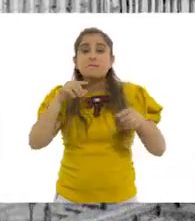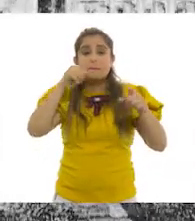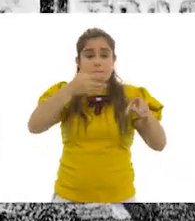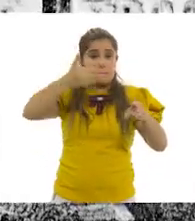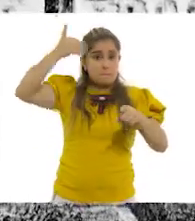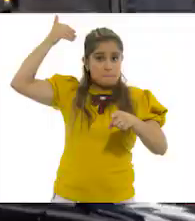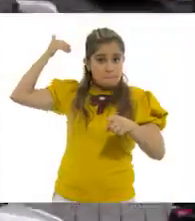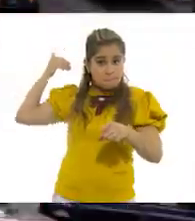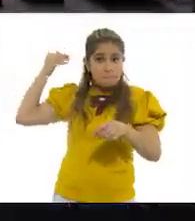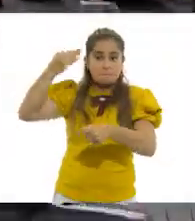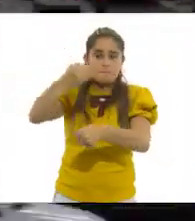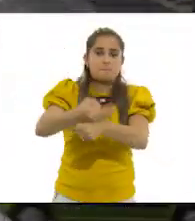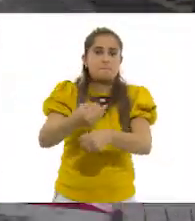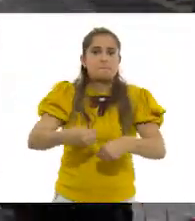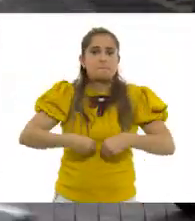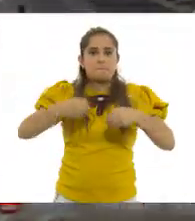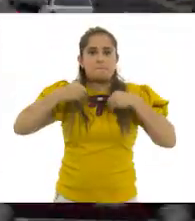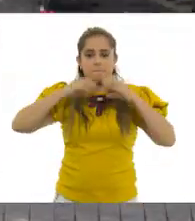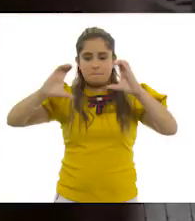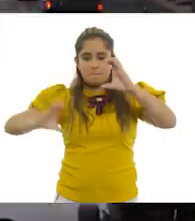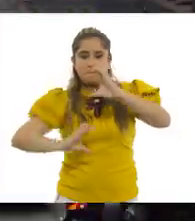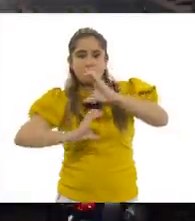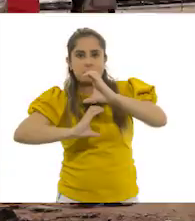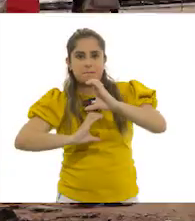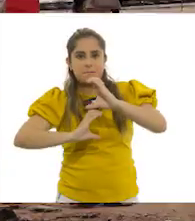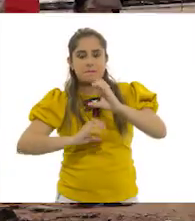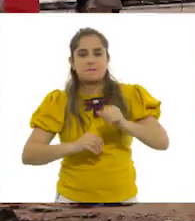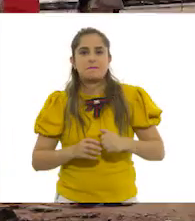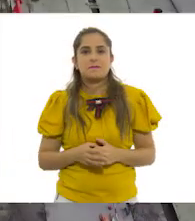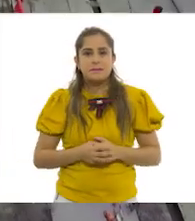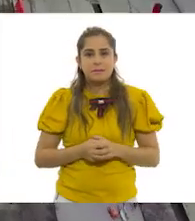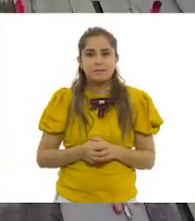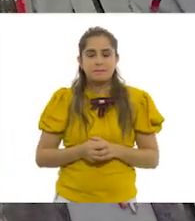el pasado y el presente.